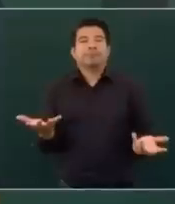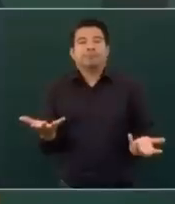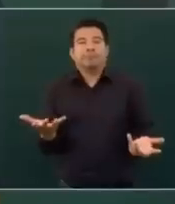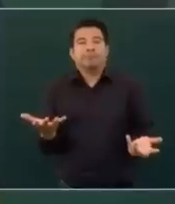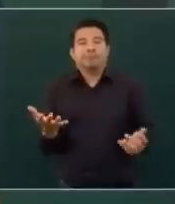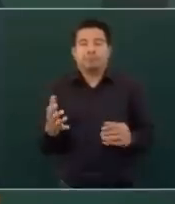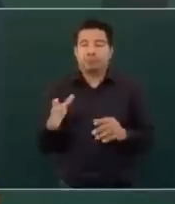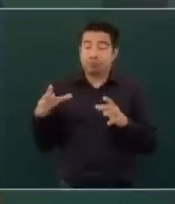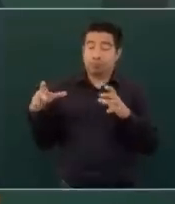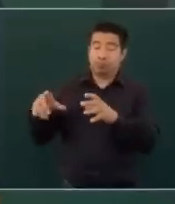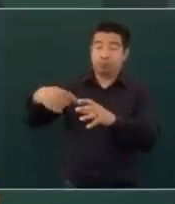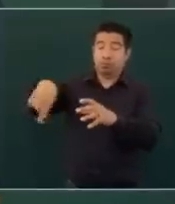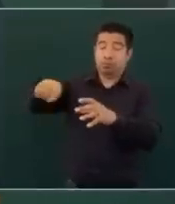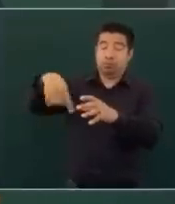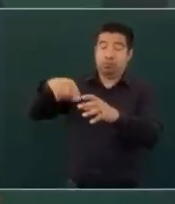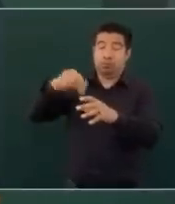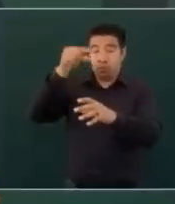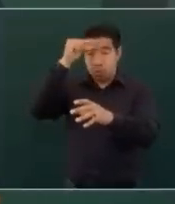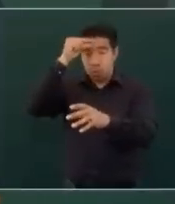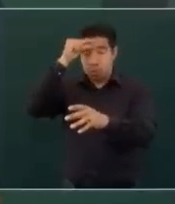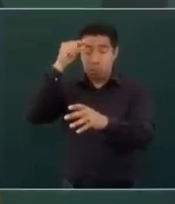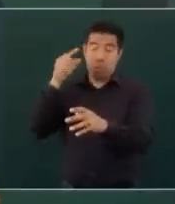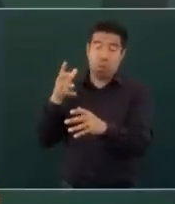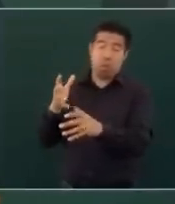esa postura